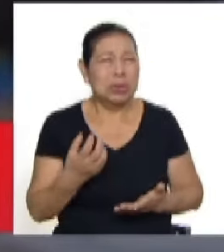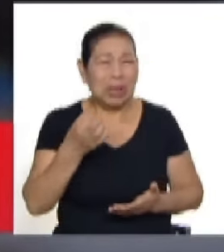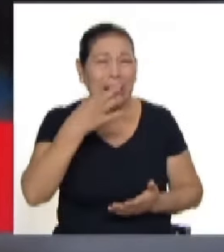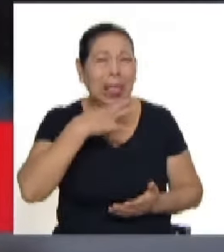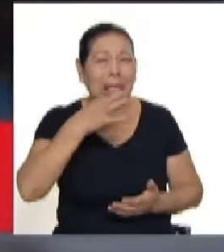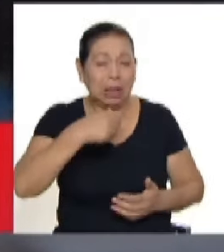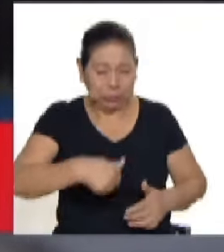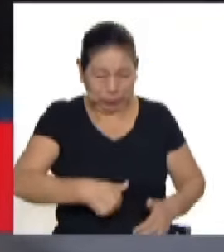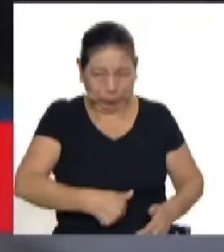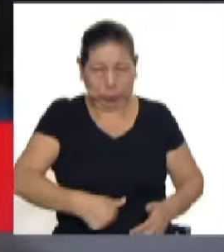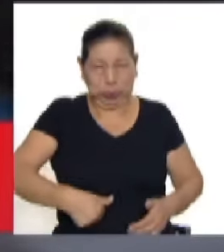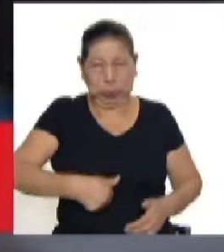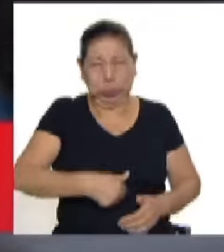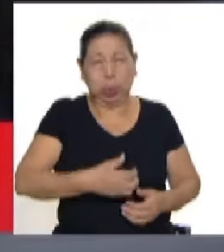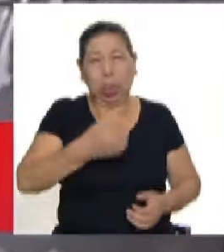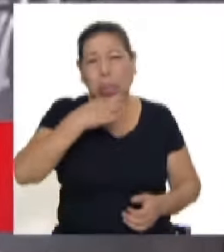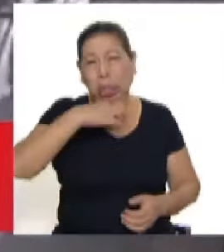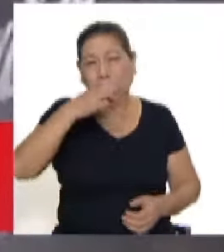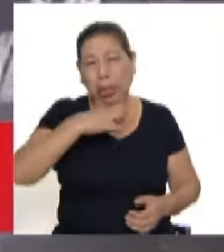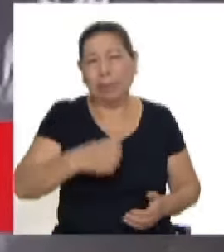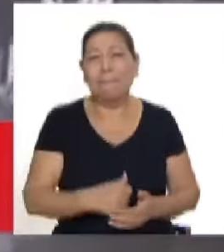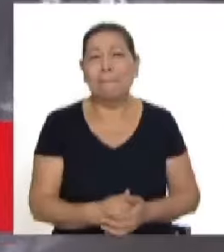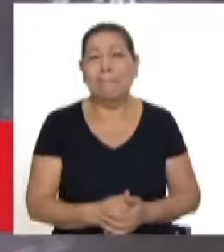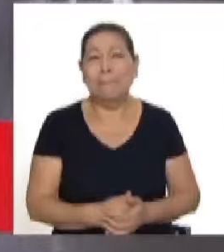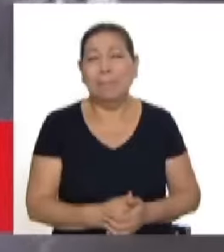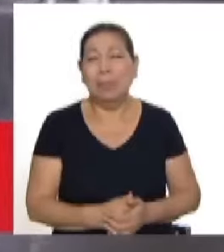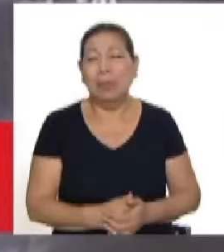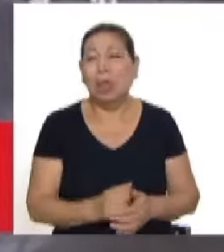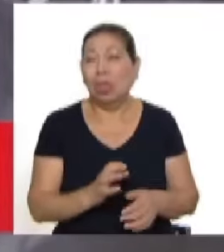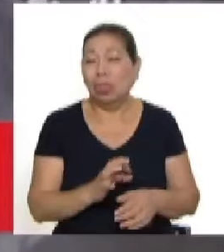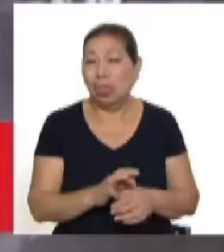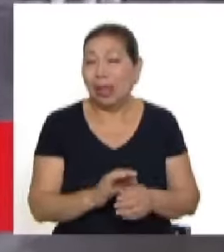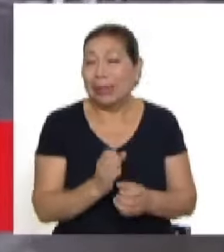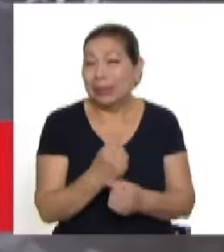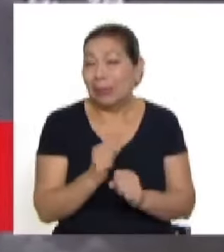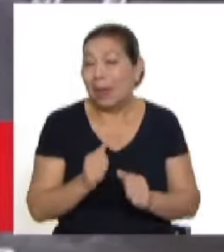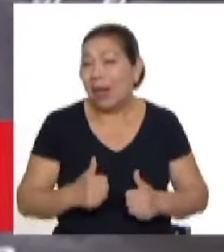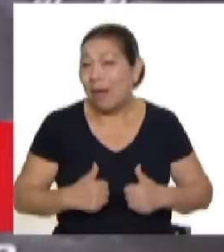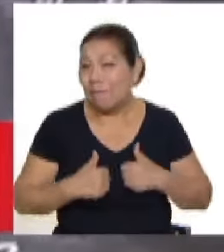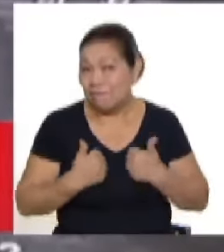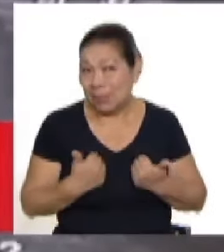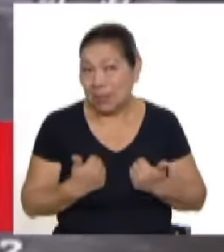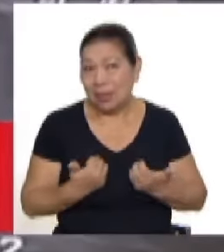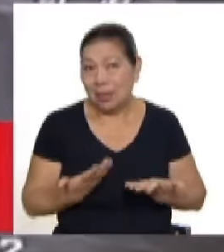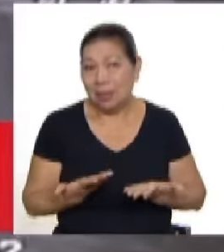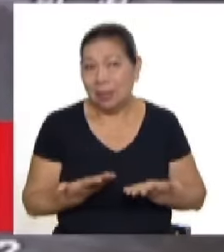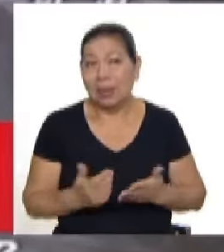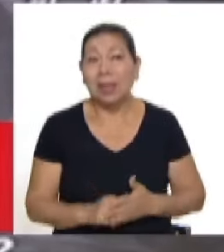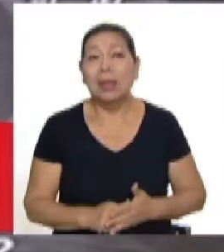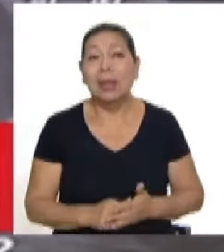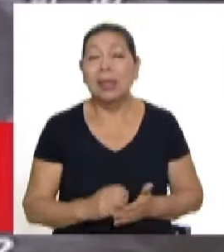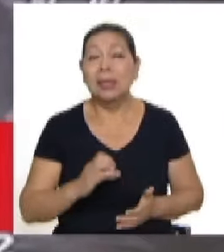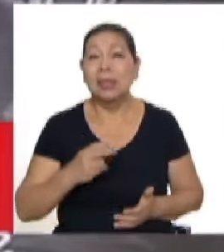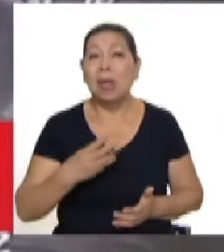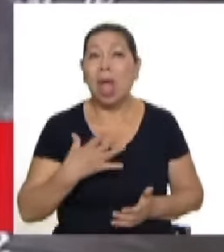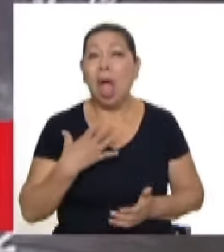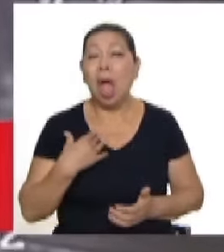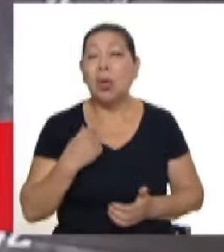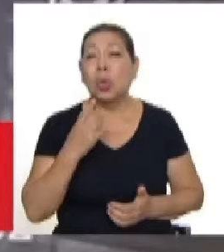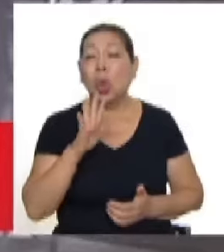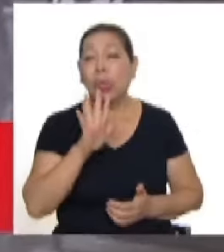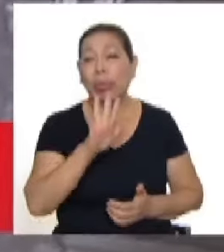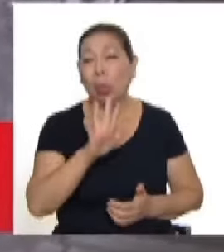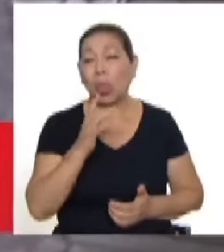en el estómago y en el tubo digestivo. Los galenos lograron salvar la vida de Borromeo Chambilla Perca, de